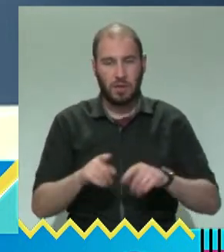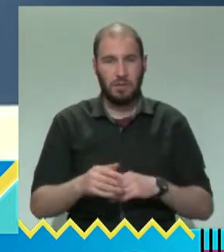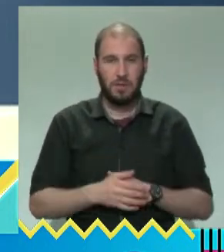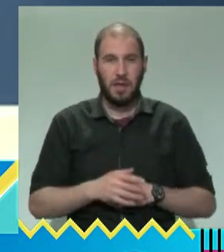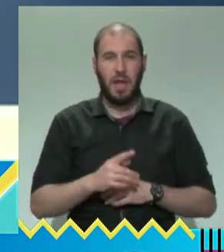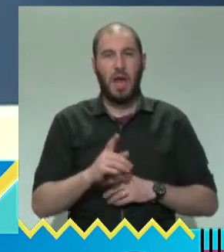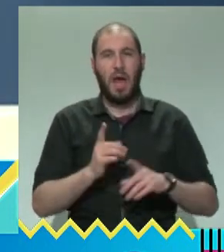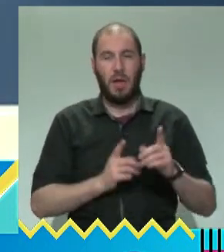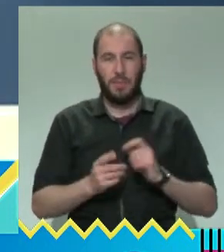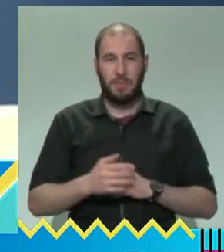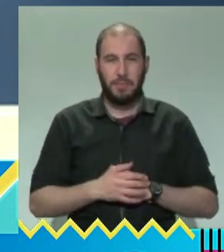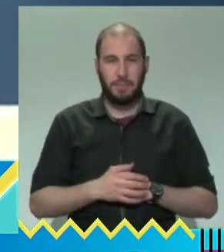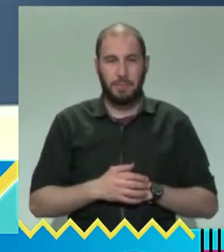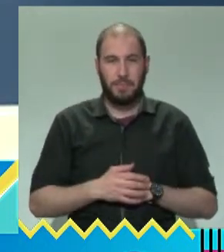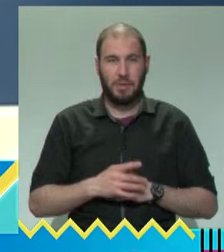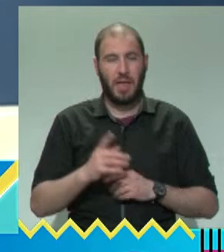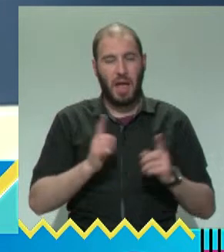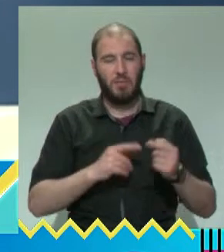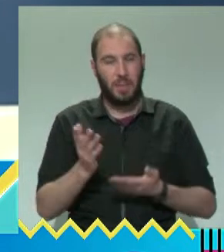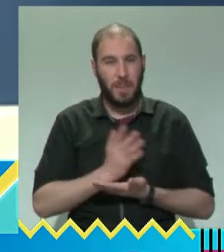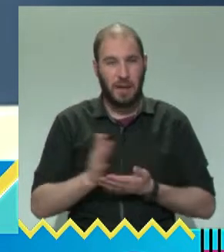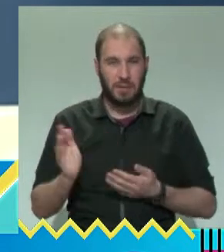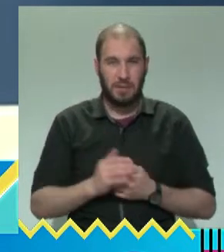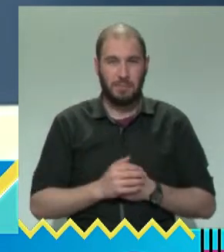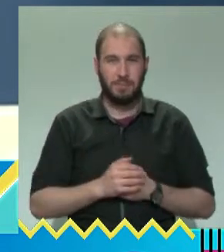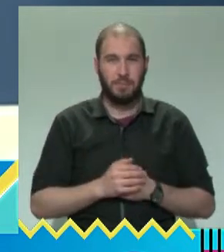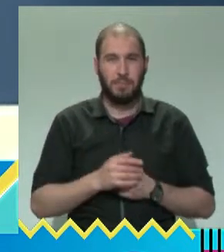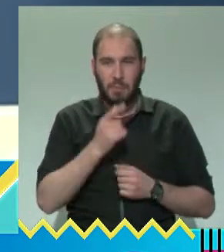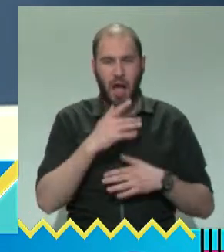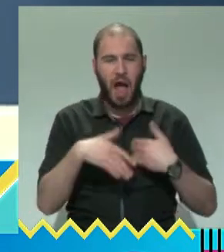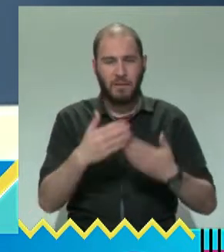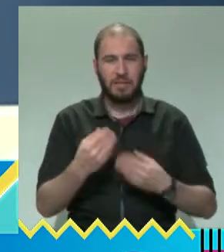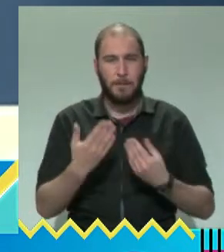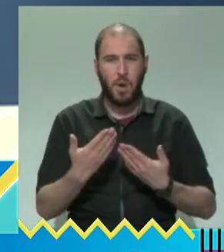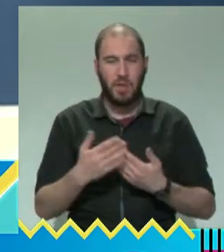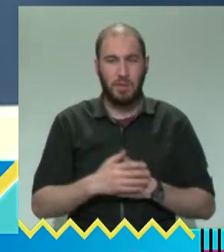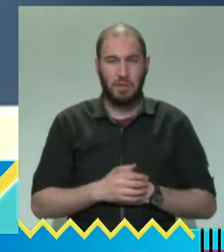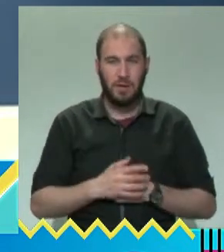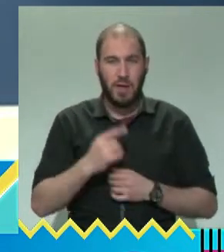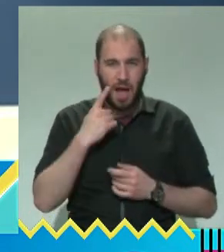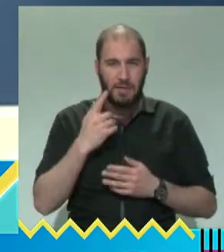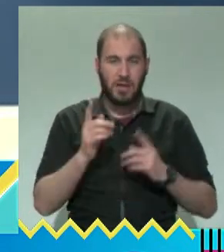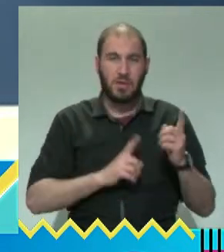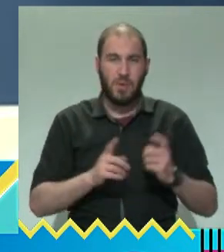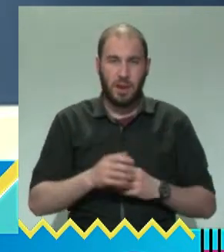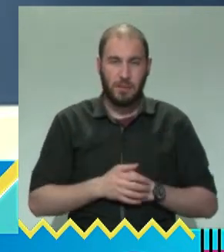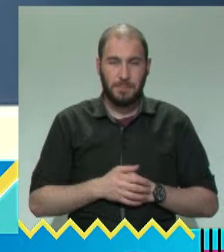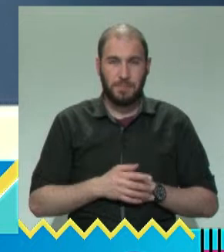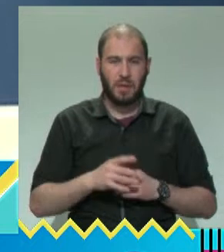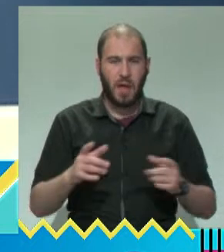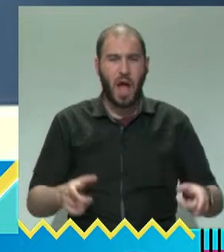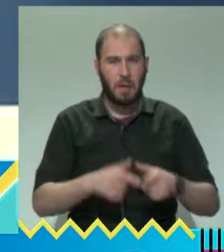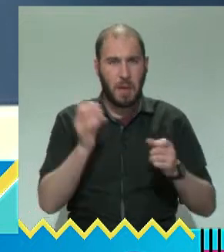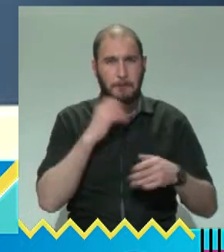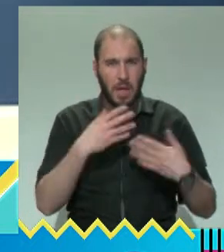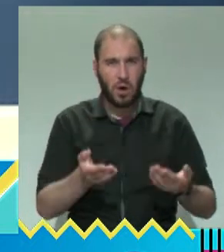salvo algunas excepciones, donde vos podés avanzar en cuáles son las mejores especies.